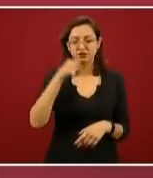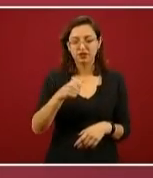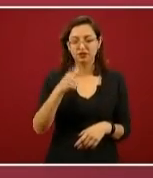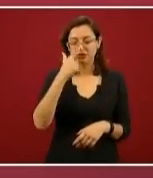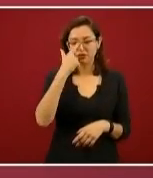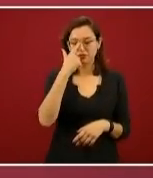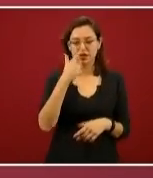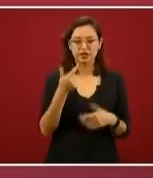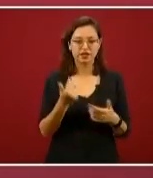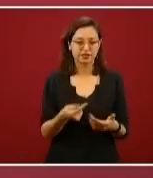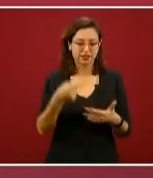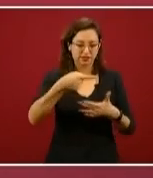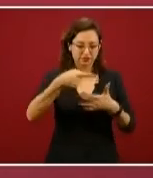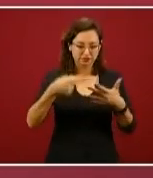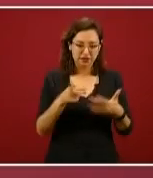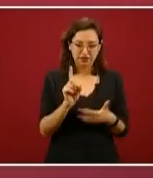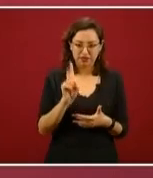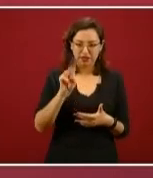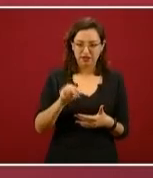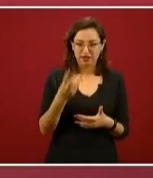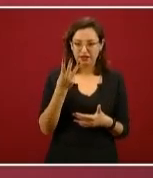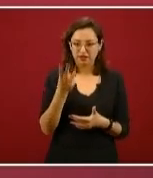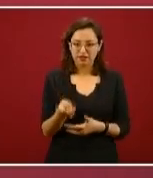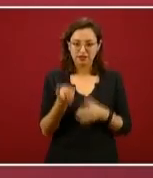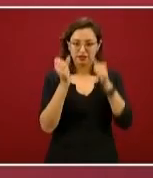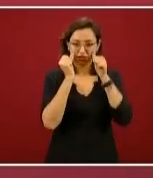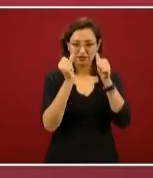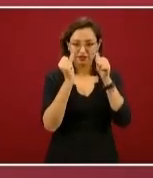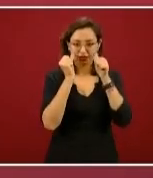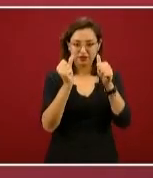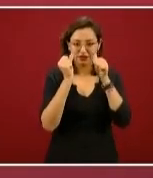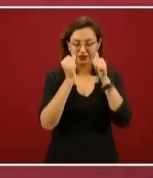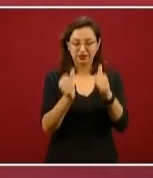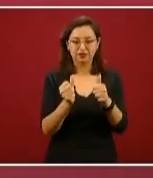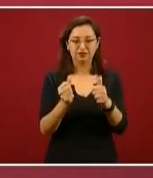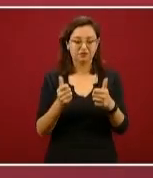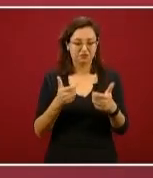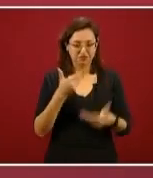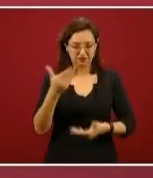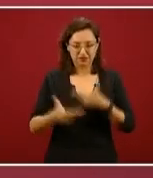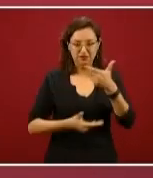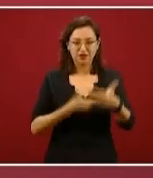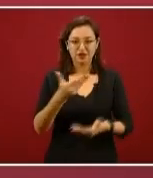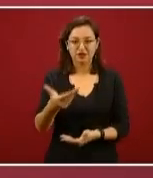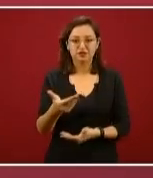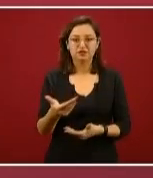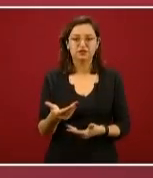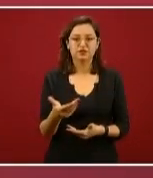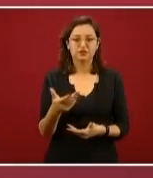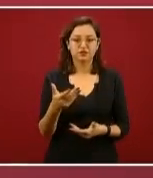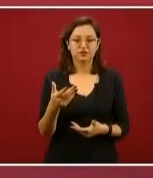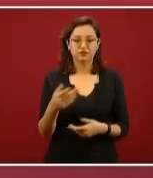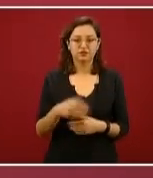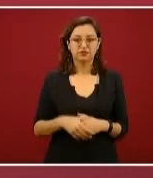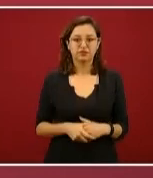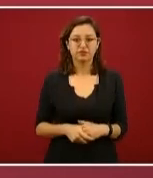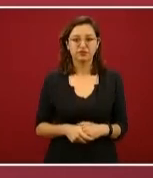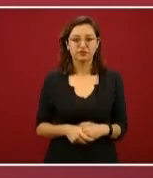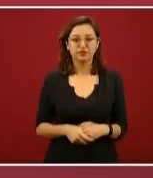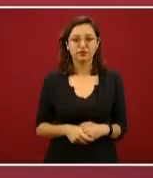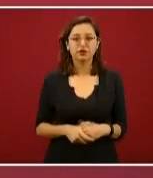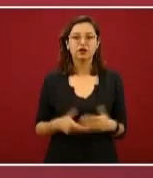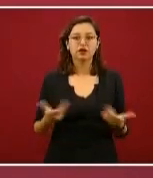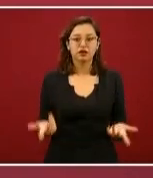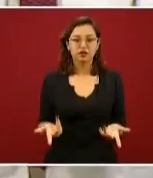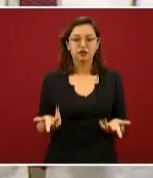constante para aplicar este plan de N3 y siempre dispuesto a servir a nuestra nación